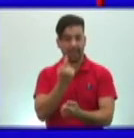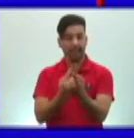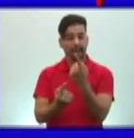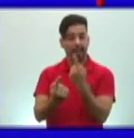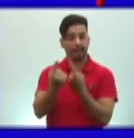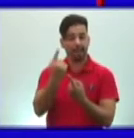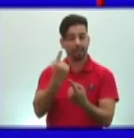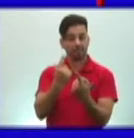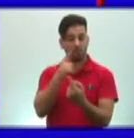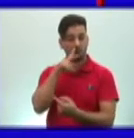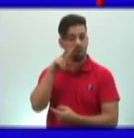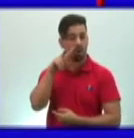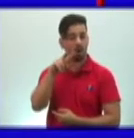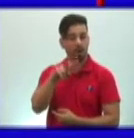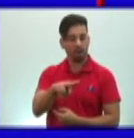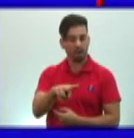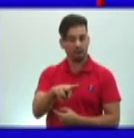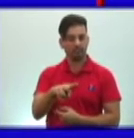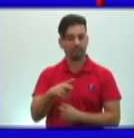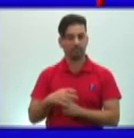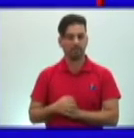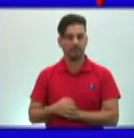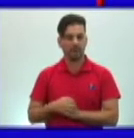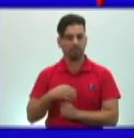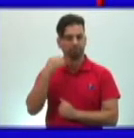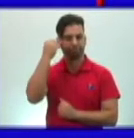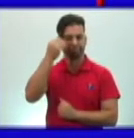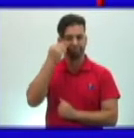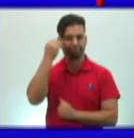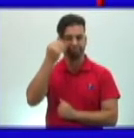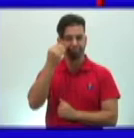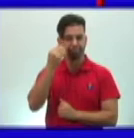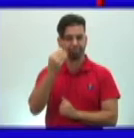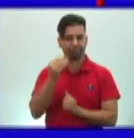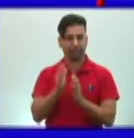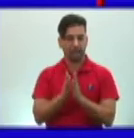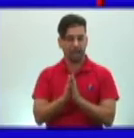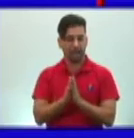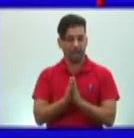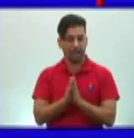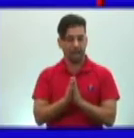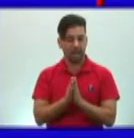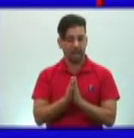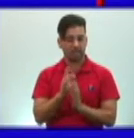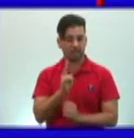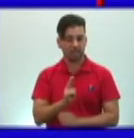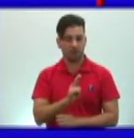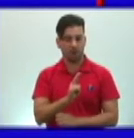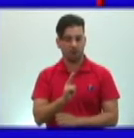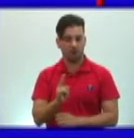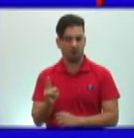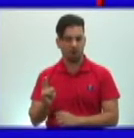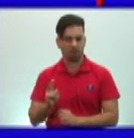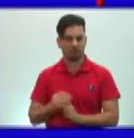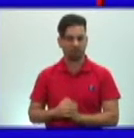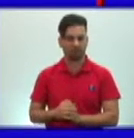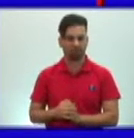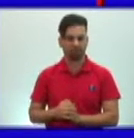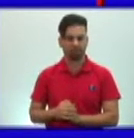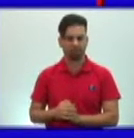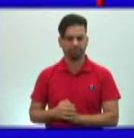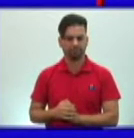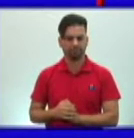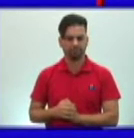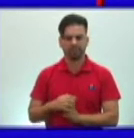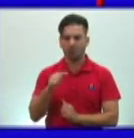en ella un antagonismo con las creencias religiosas. Sigue Fidel, ningún científico hoy la